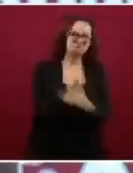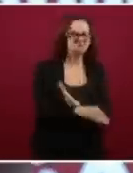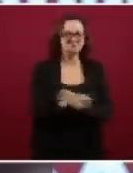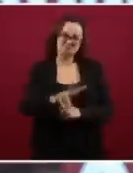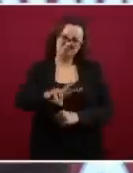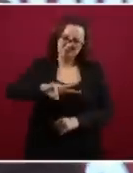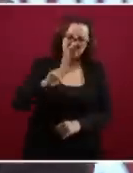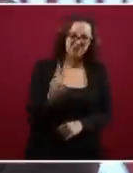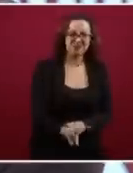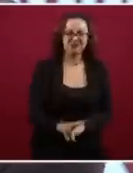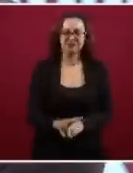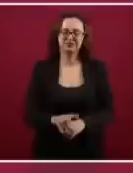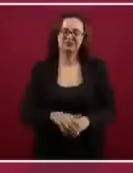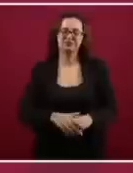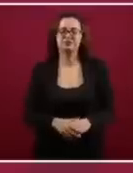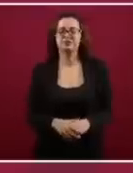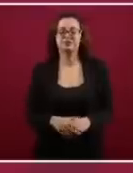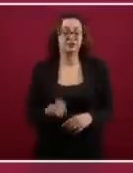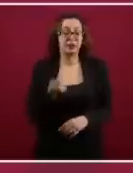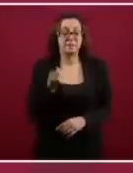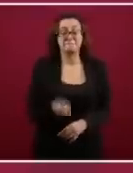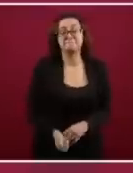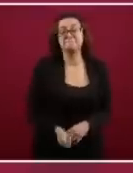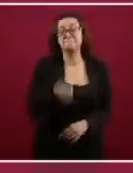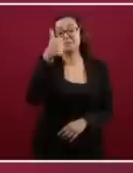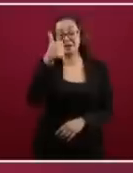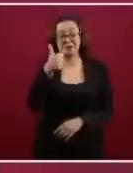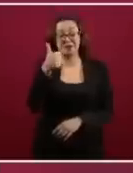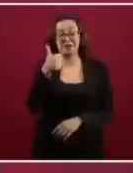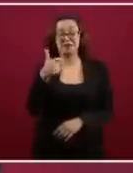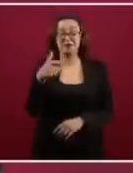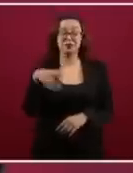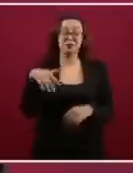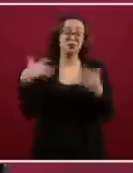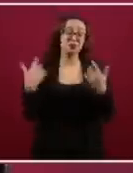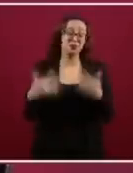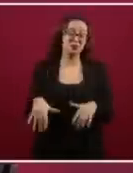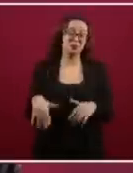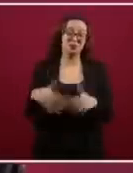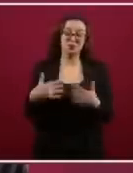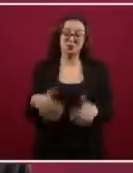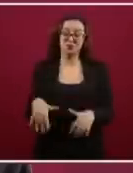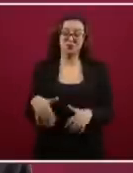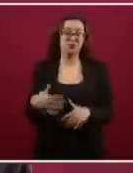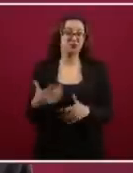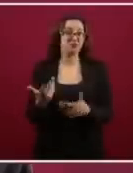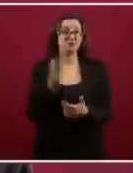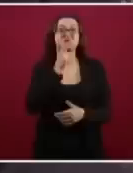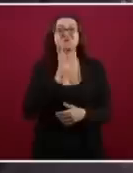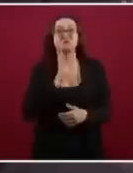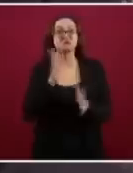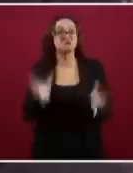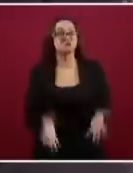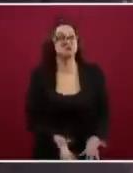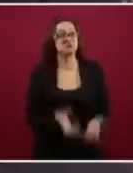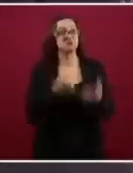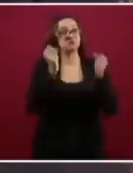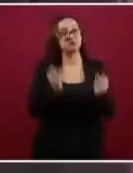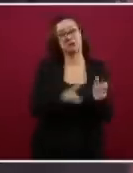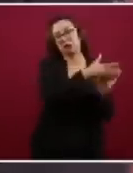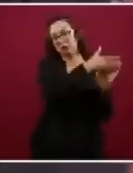fracaso, por primera vez en muchos años, después de la expropiación